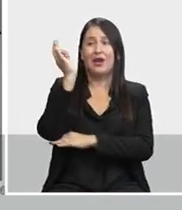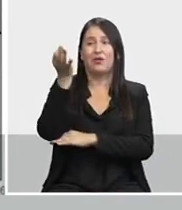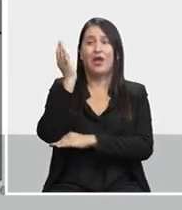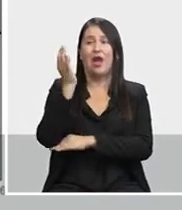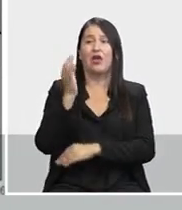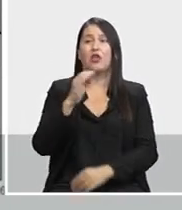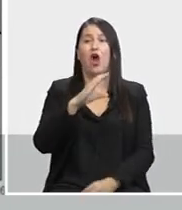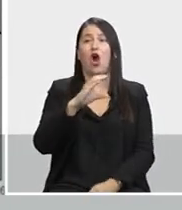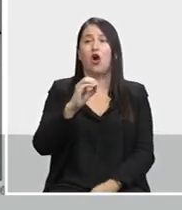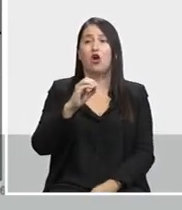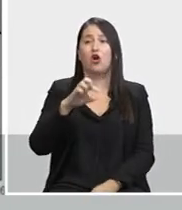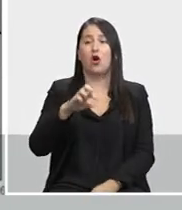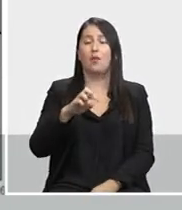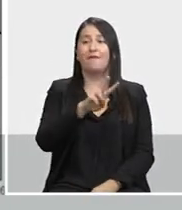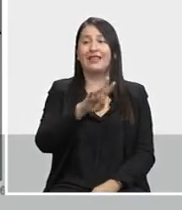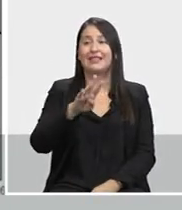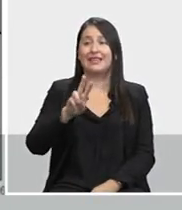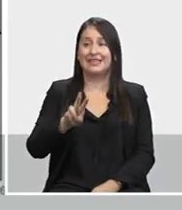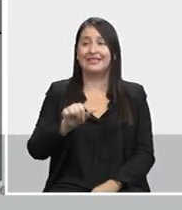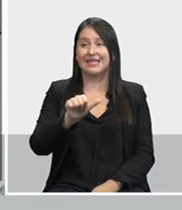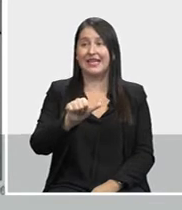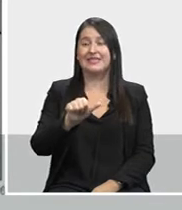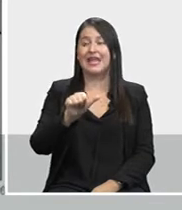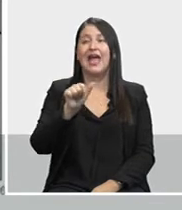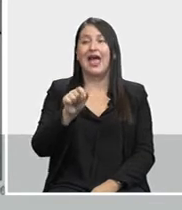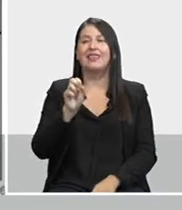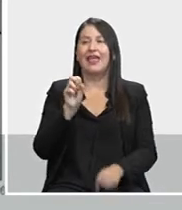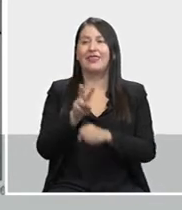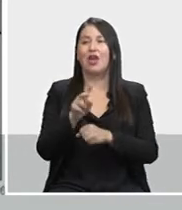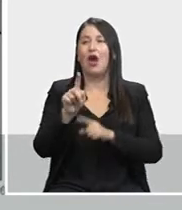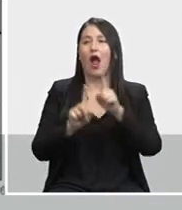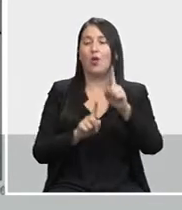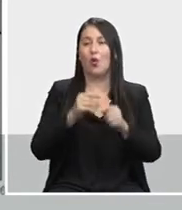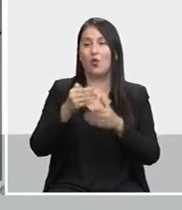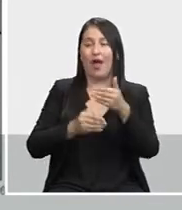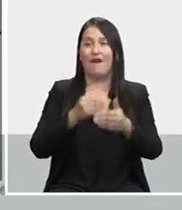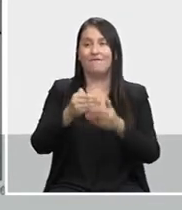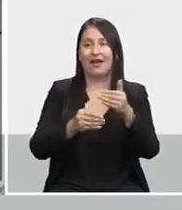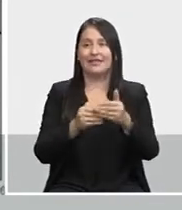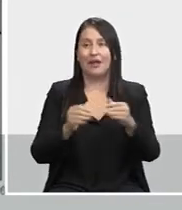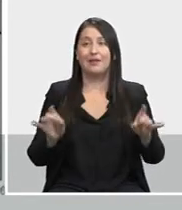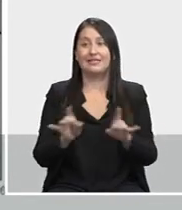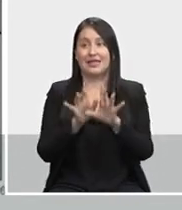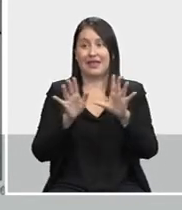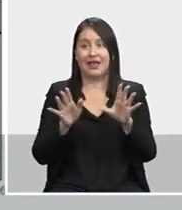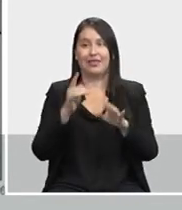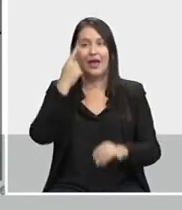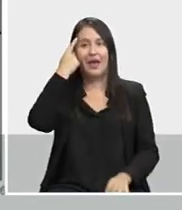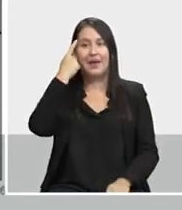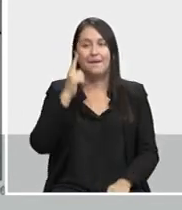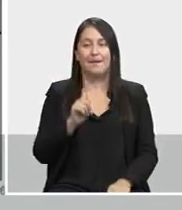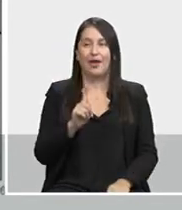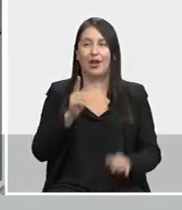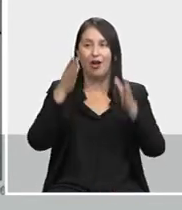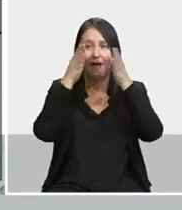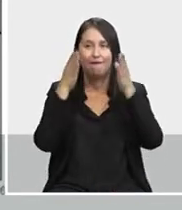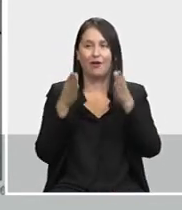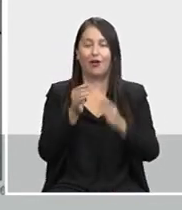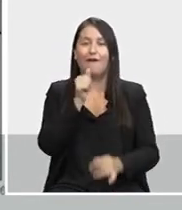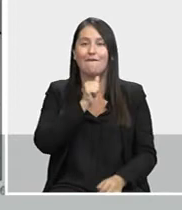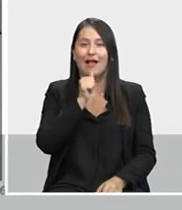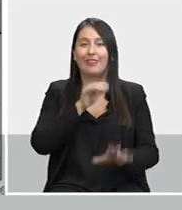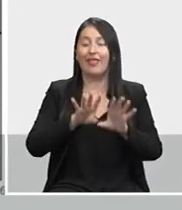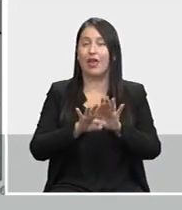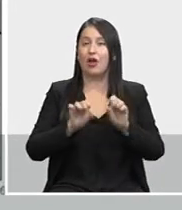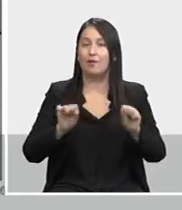en Glasgow, fuimos testigos de algunos avances importantes en general, pero la falta de enfoque y la falta de compromisos